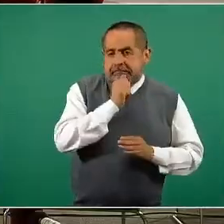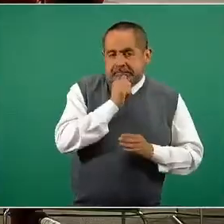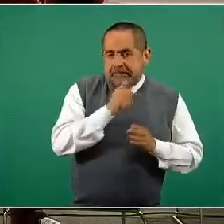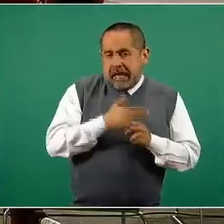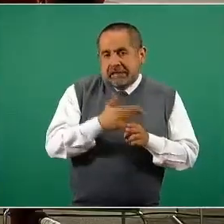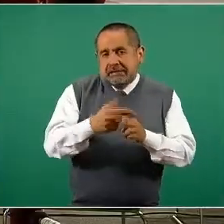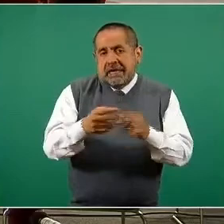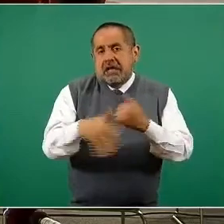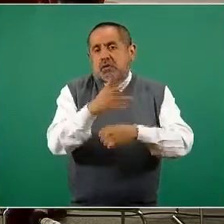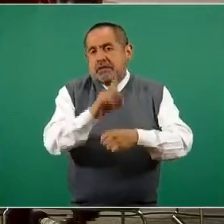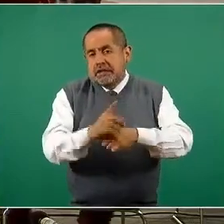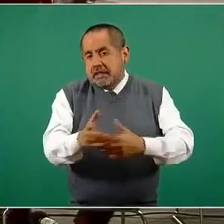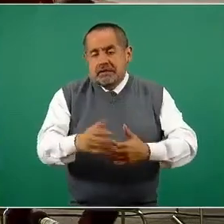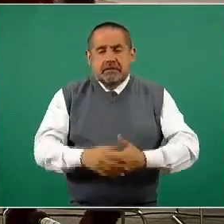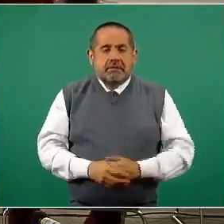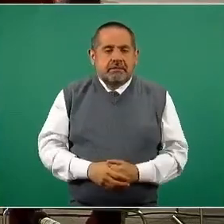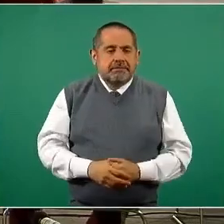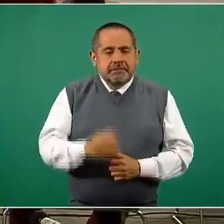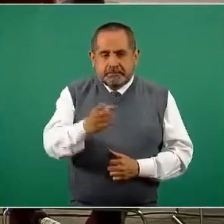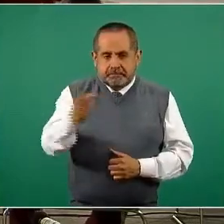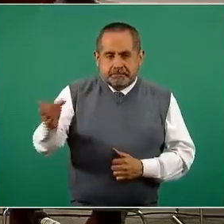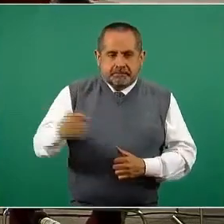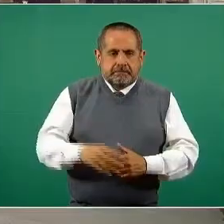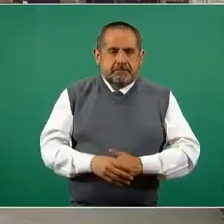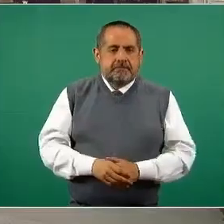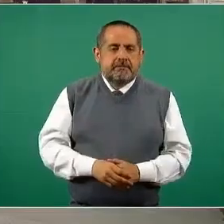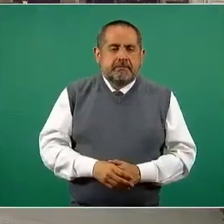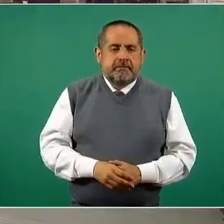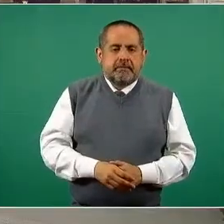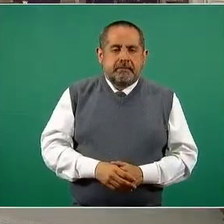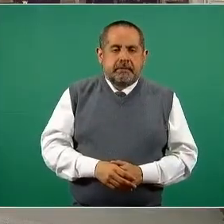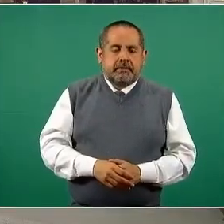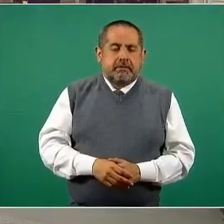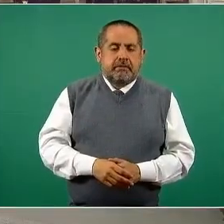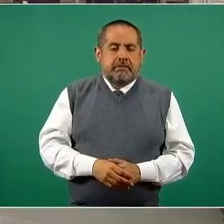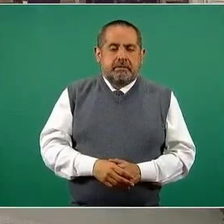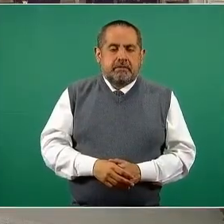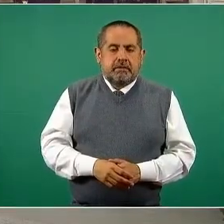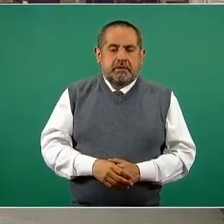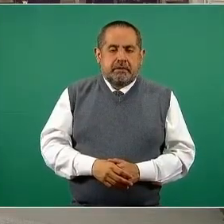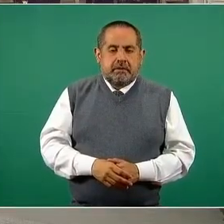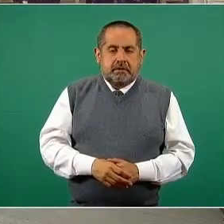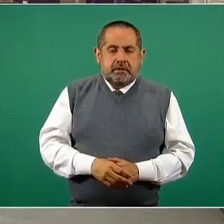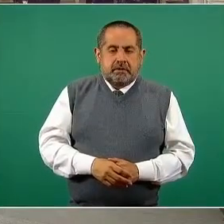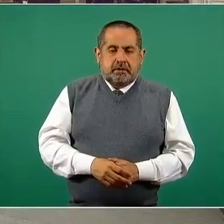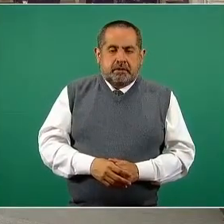¿Cómo no? Estábamos de este lado, habíamos dado la palabra por acá, y luego vamos para allá.